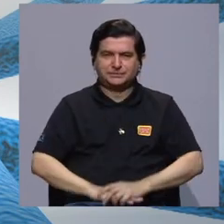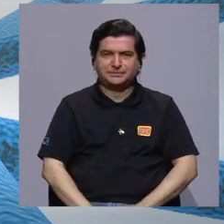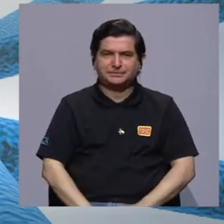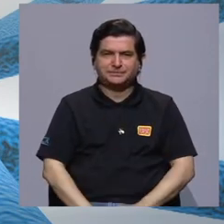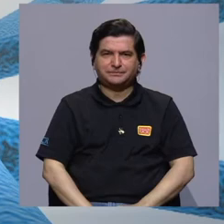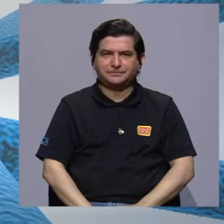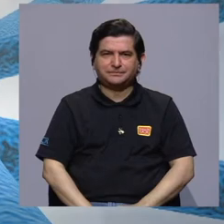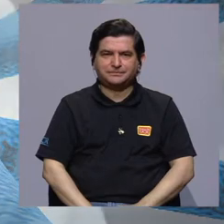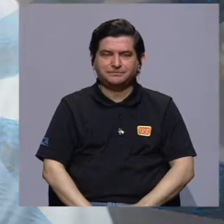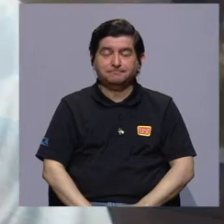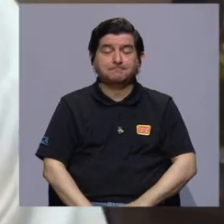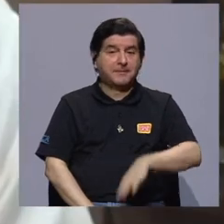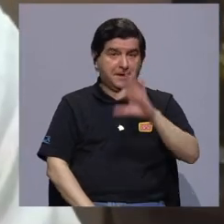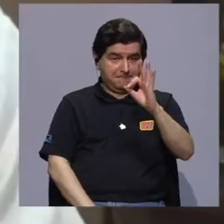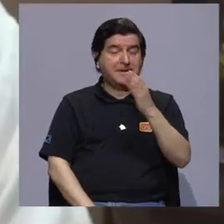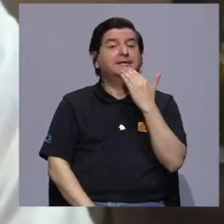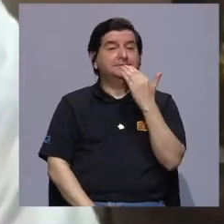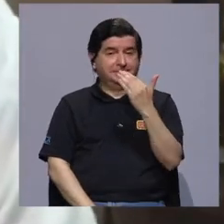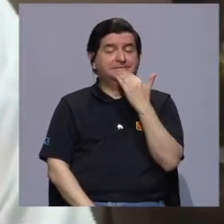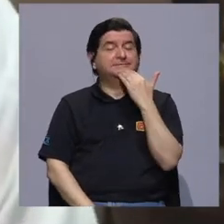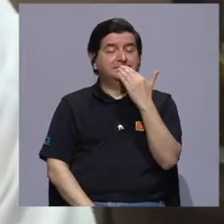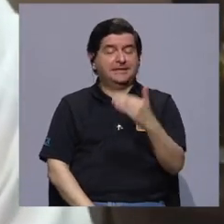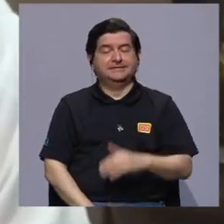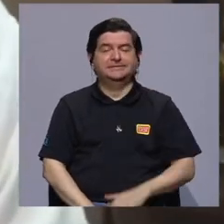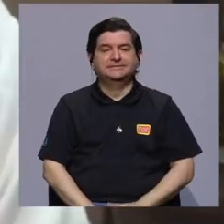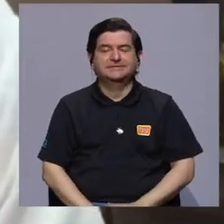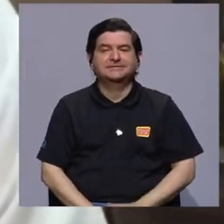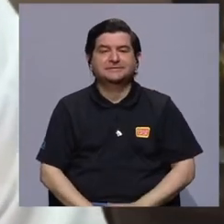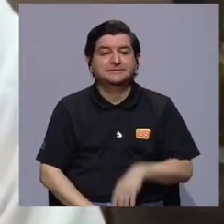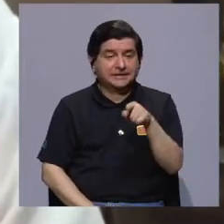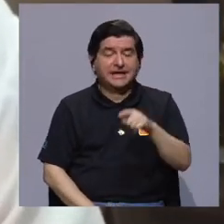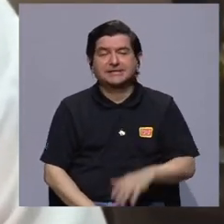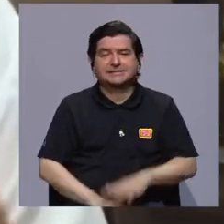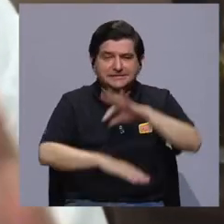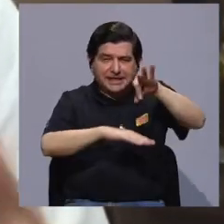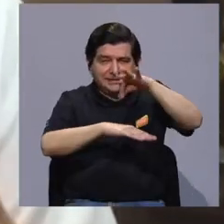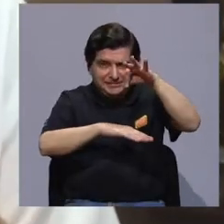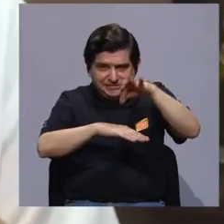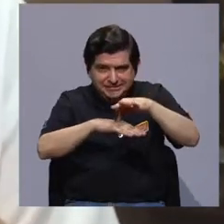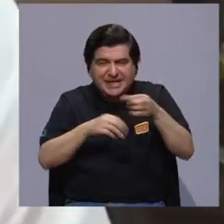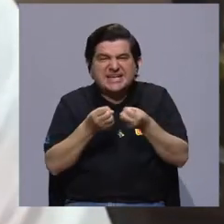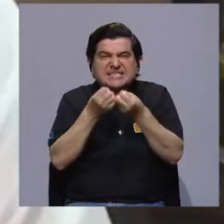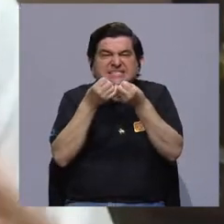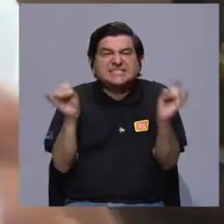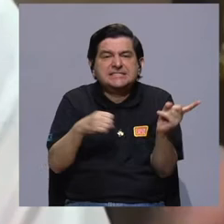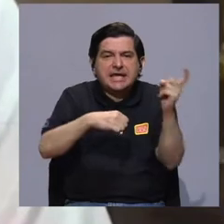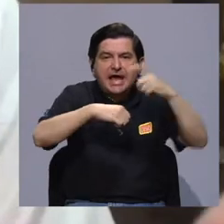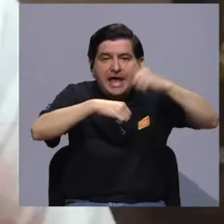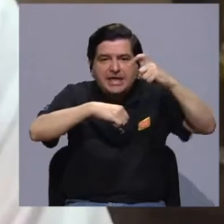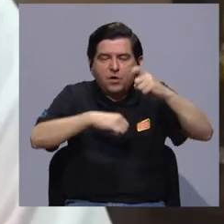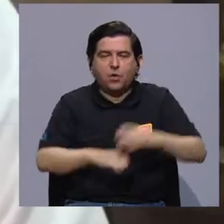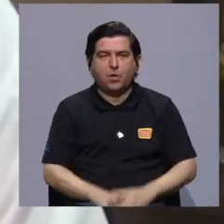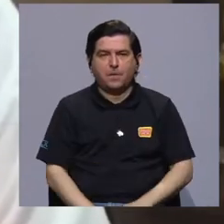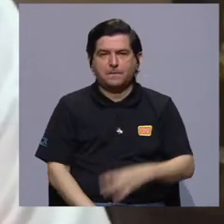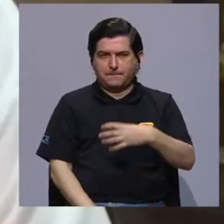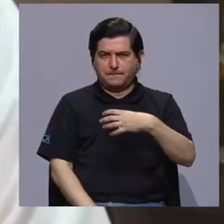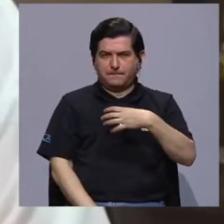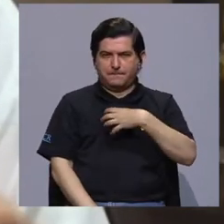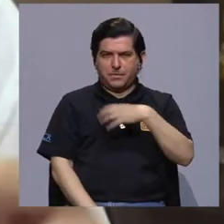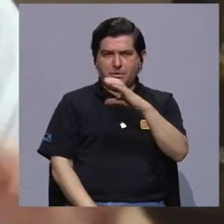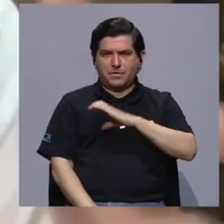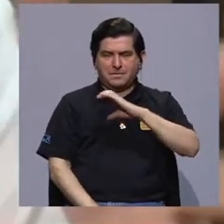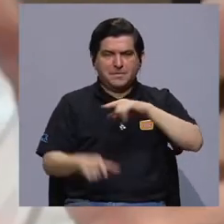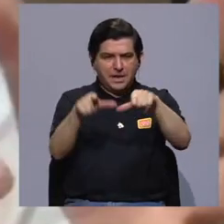metodológica. Muy bien, muchas gracias. Entonces, estas abejitas sin aguijón son